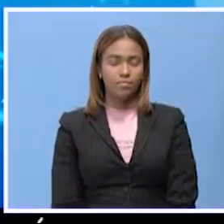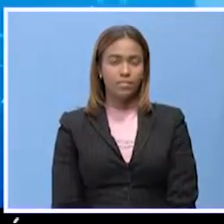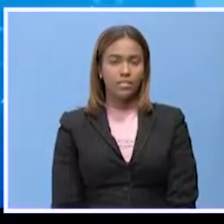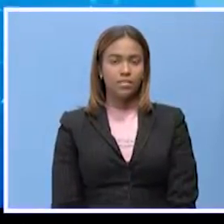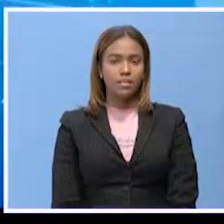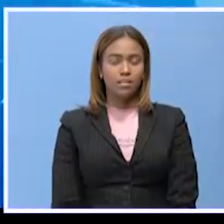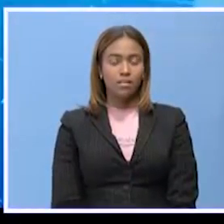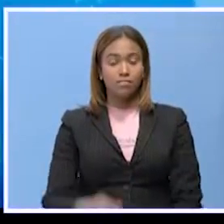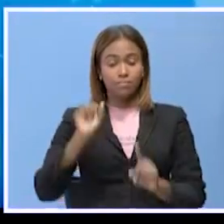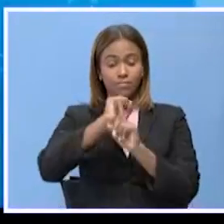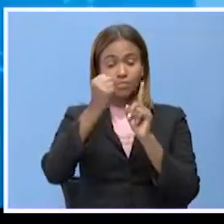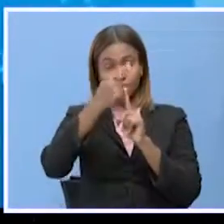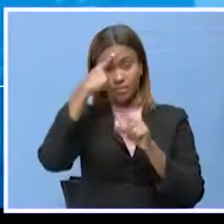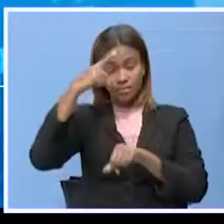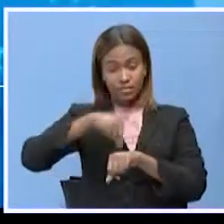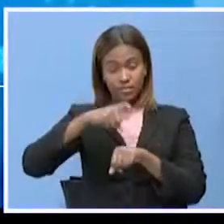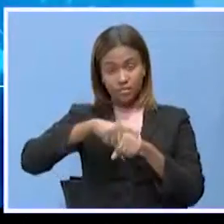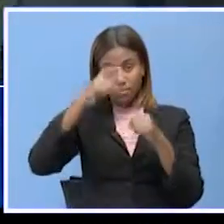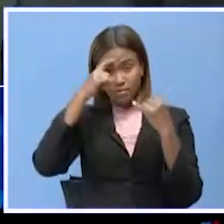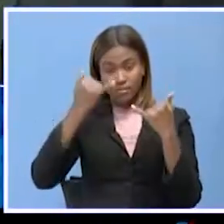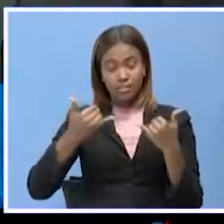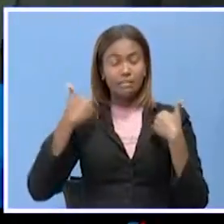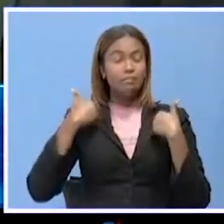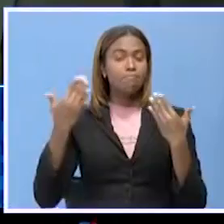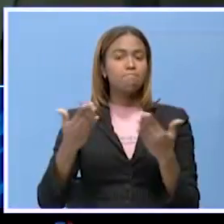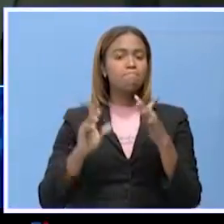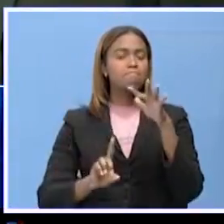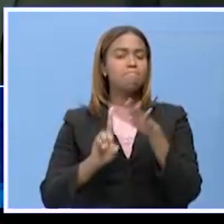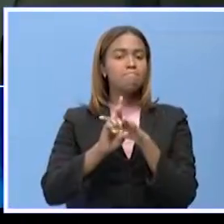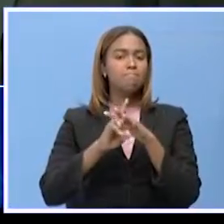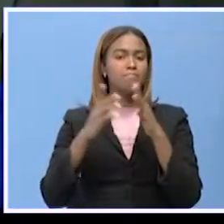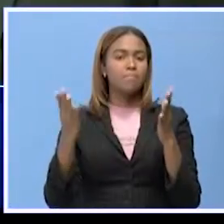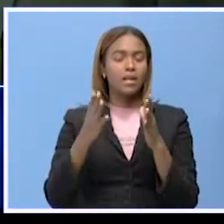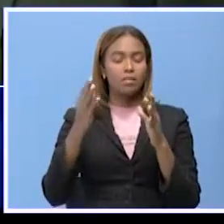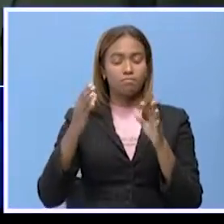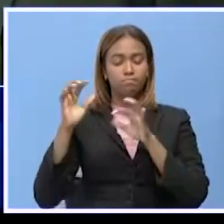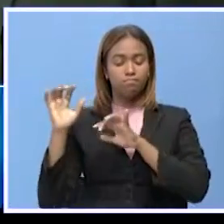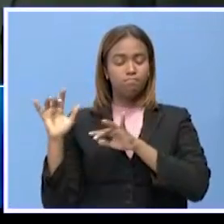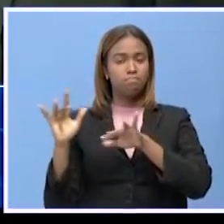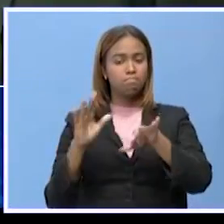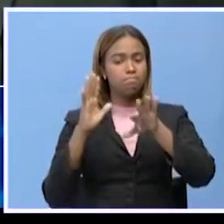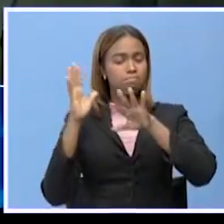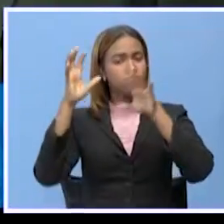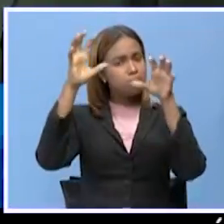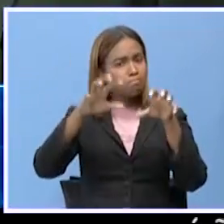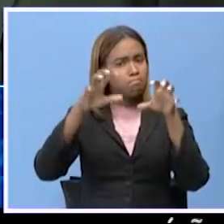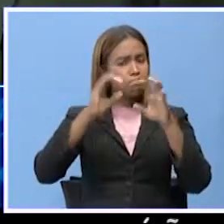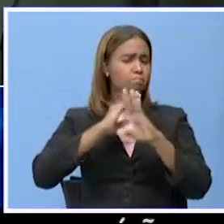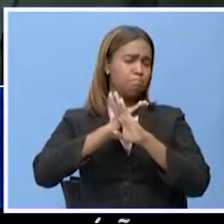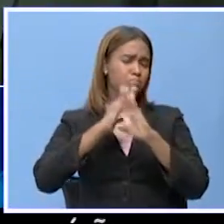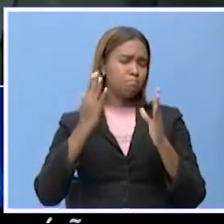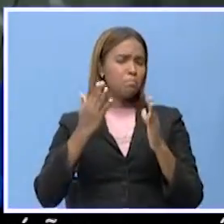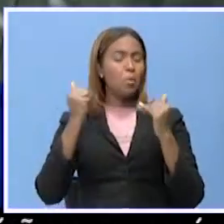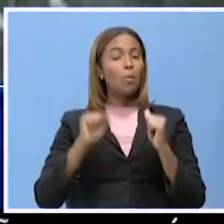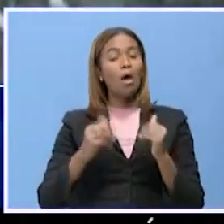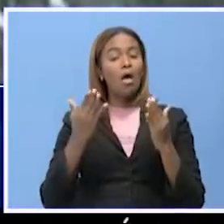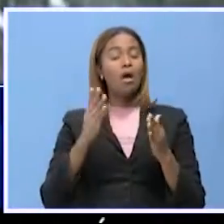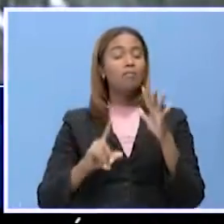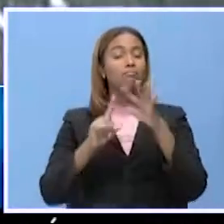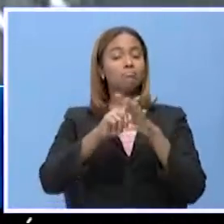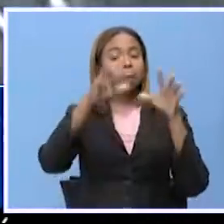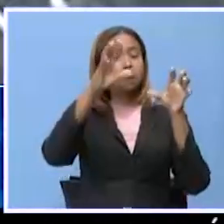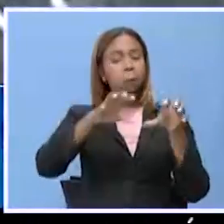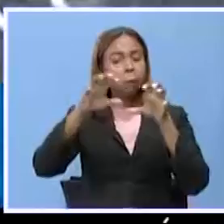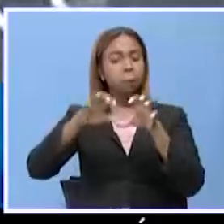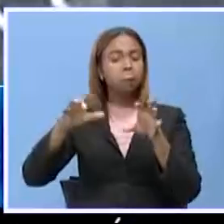Gracias. Las condiciones del tiempo para el día de hoy están bajo la incidencia de una circulación anticiclónica, la cual está limitando la precipitación en gran